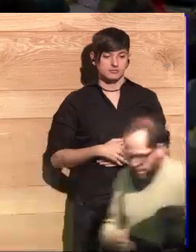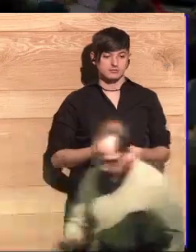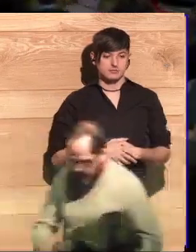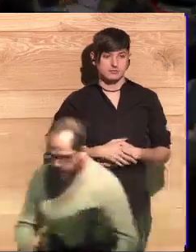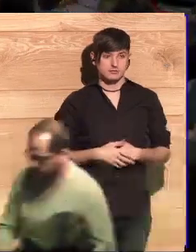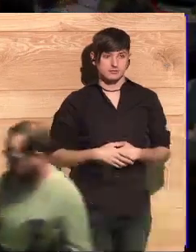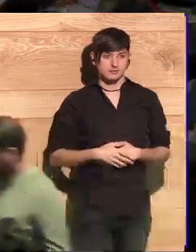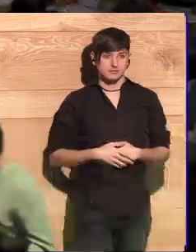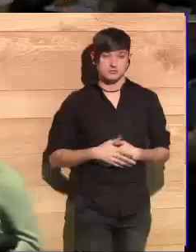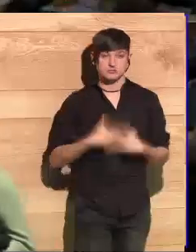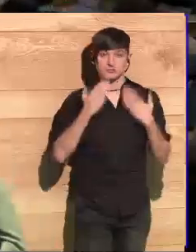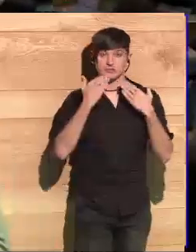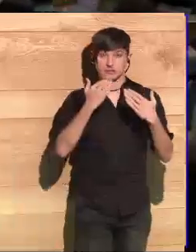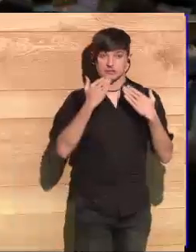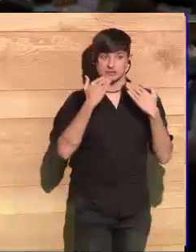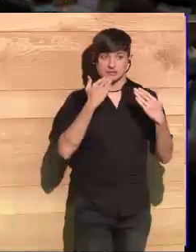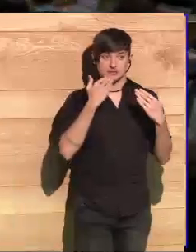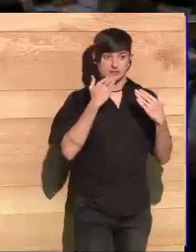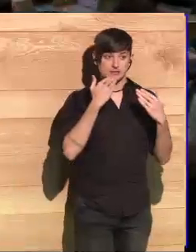Muchísimas gracias por llenar